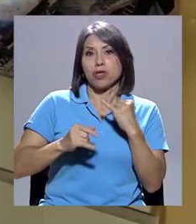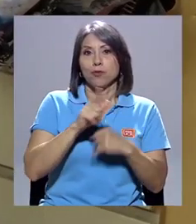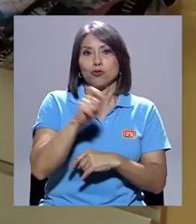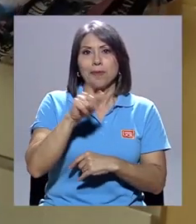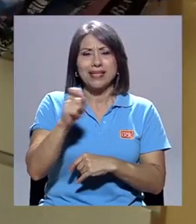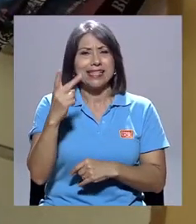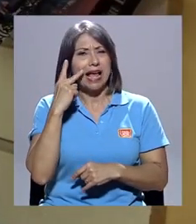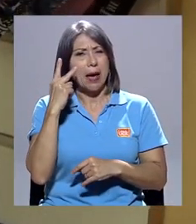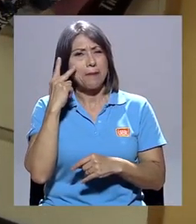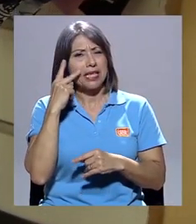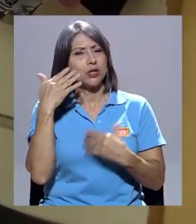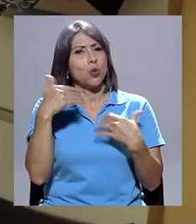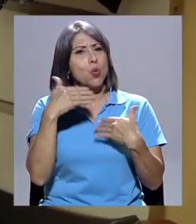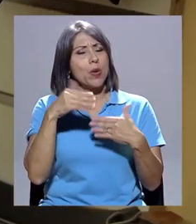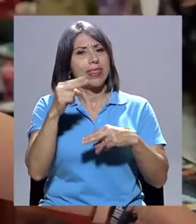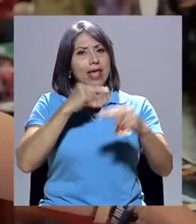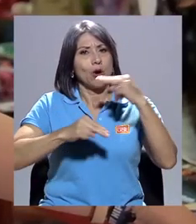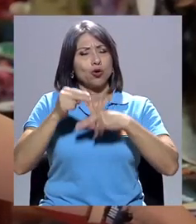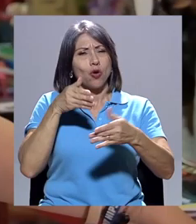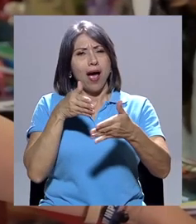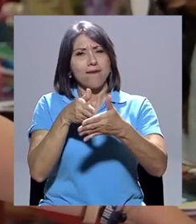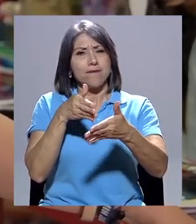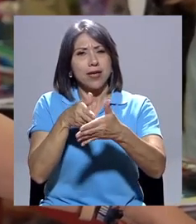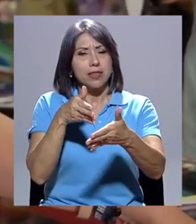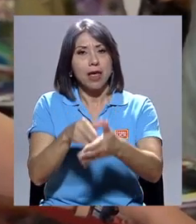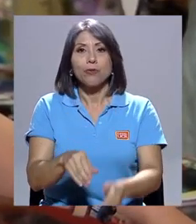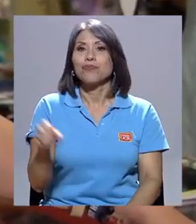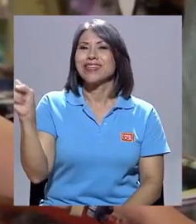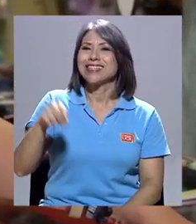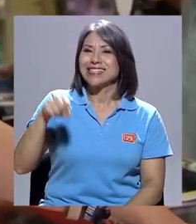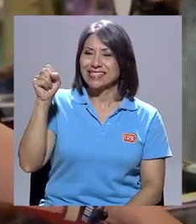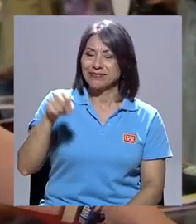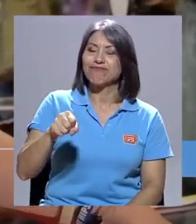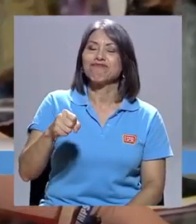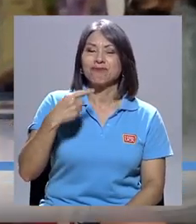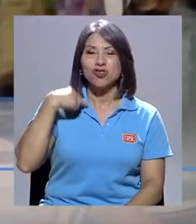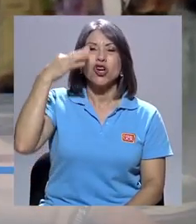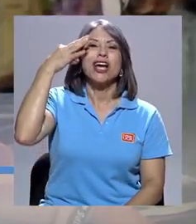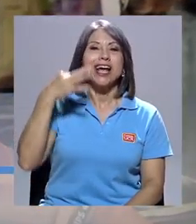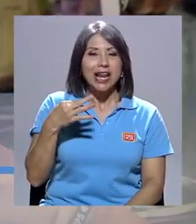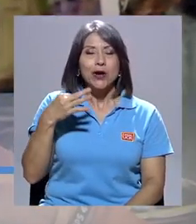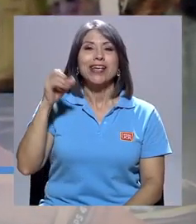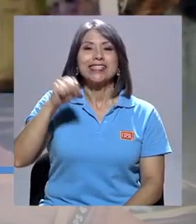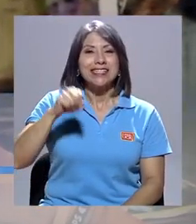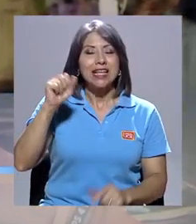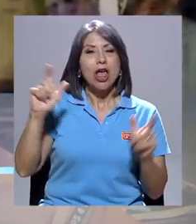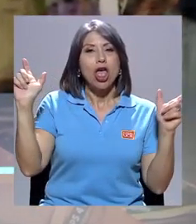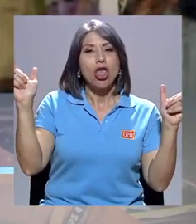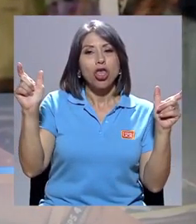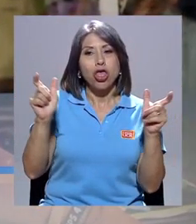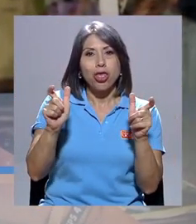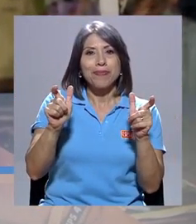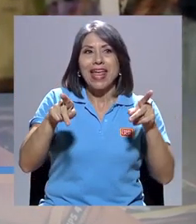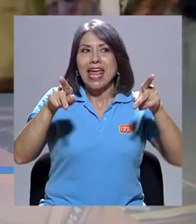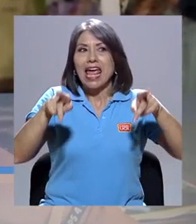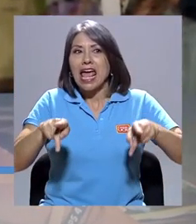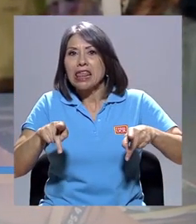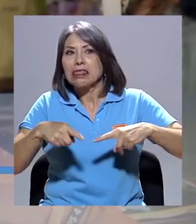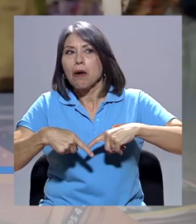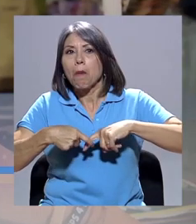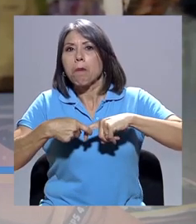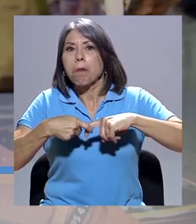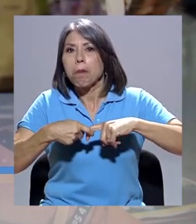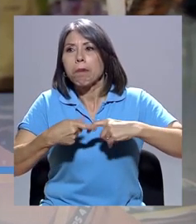en su negocio. Y sí, yo creo que sí ha habido una reducción, hay un stand-by de la gente a la espera